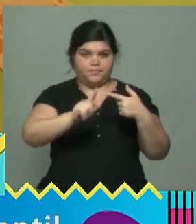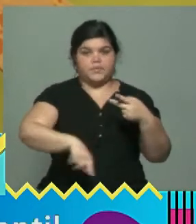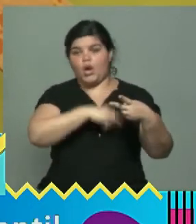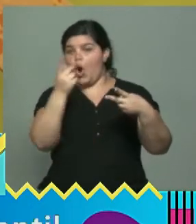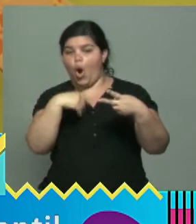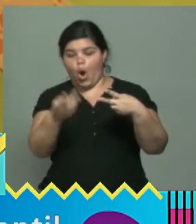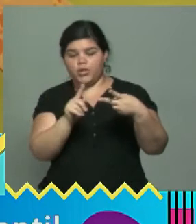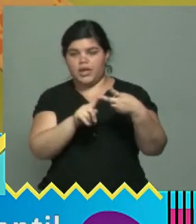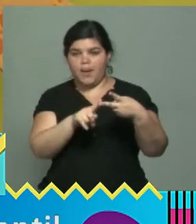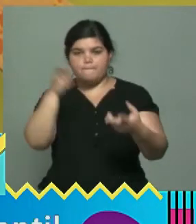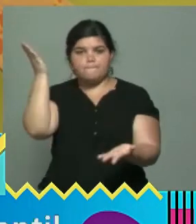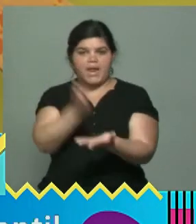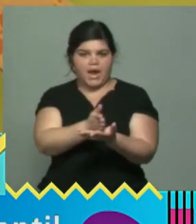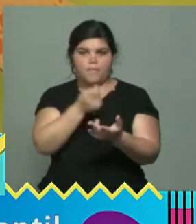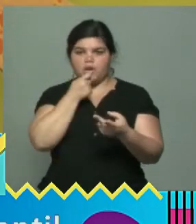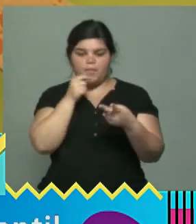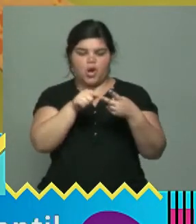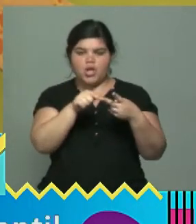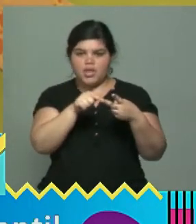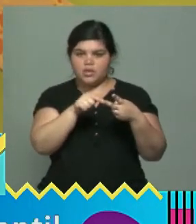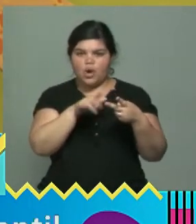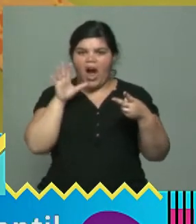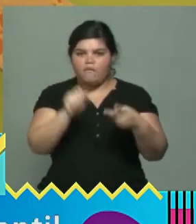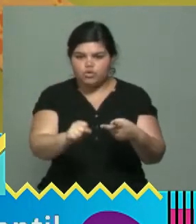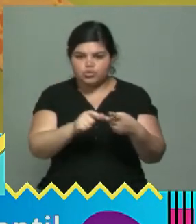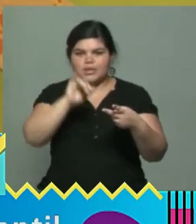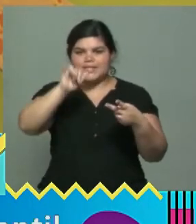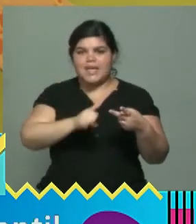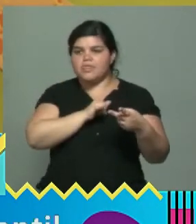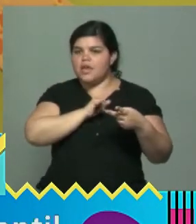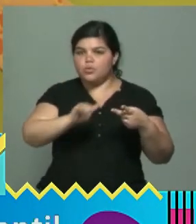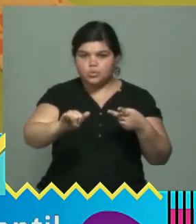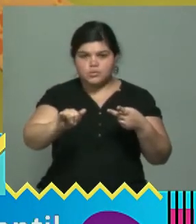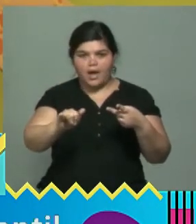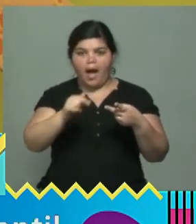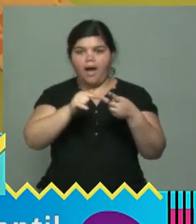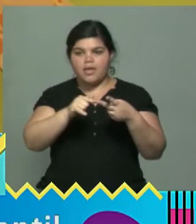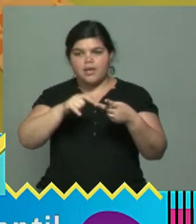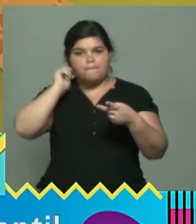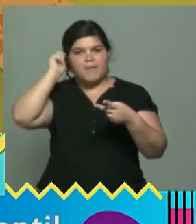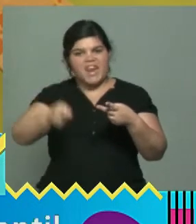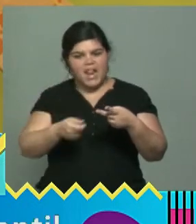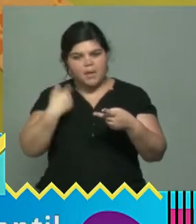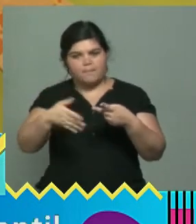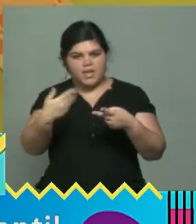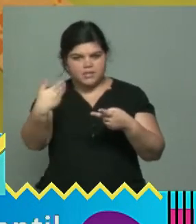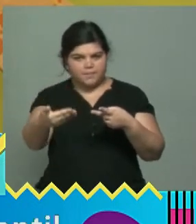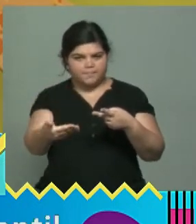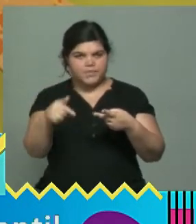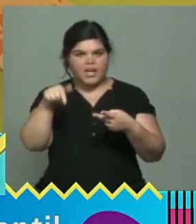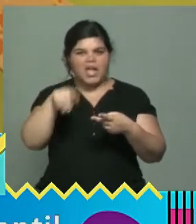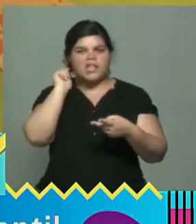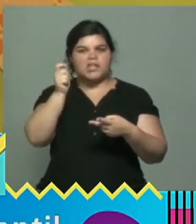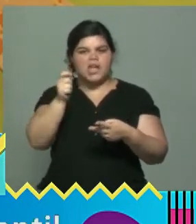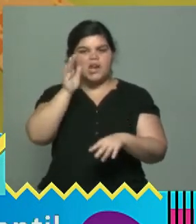abuso o ese maltrato se constituye en delito y ahí se hace una denuncia puntualmente para poder ver si ese delito, Claro. quién lo cometió y